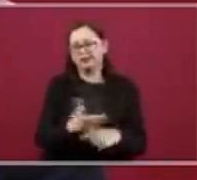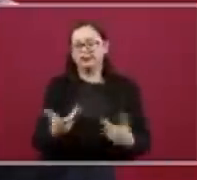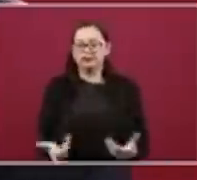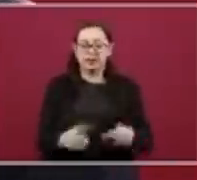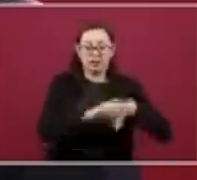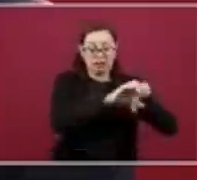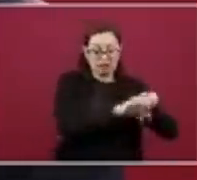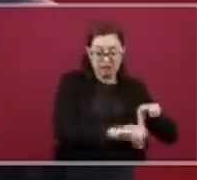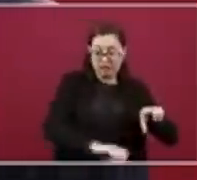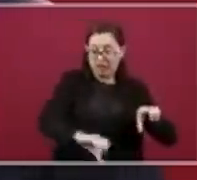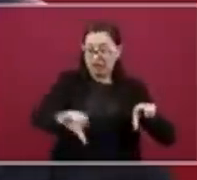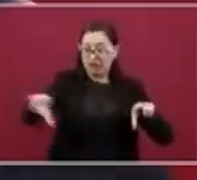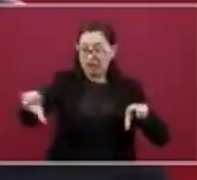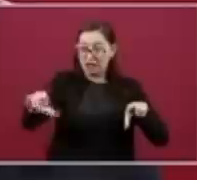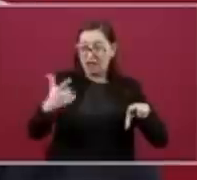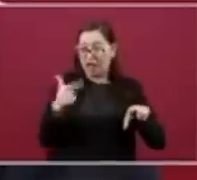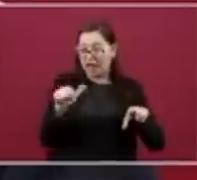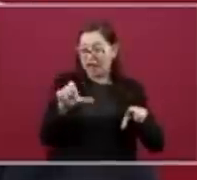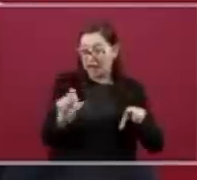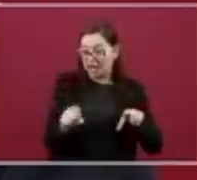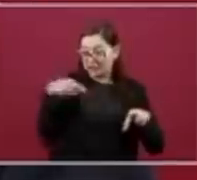gasoducto es particular,